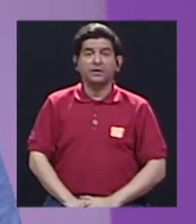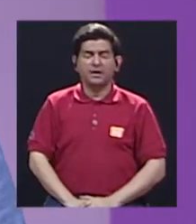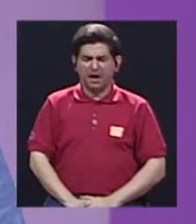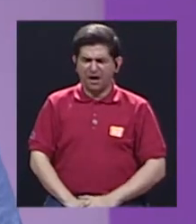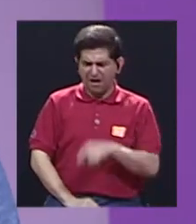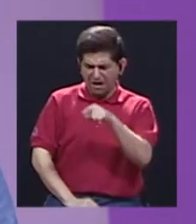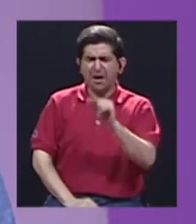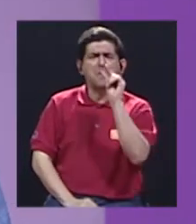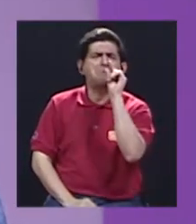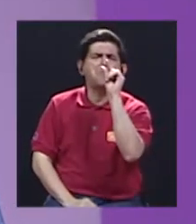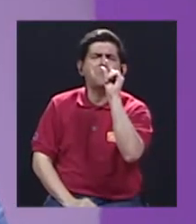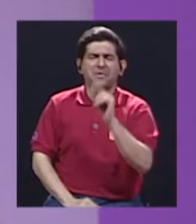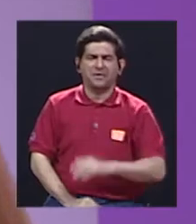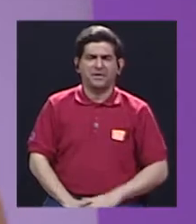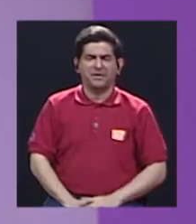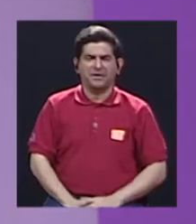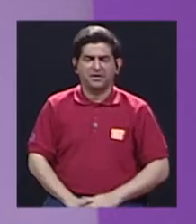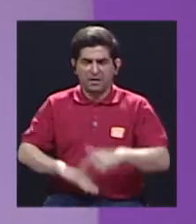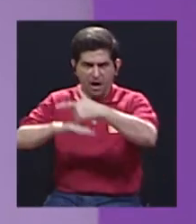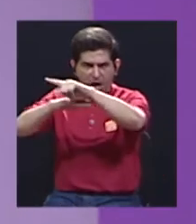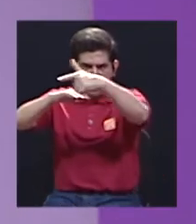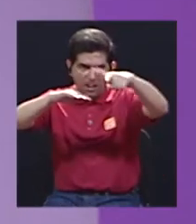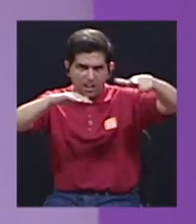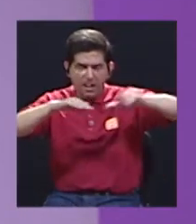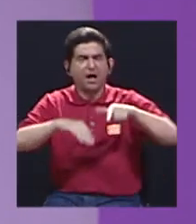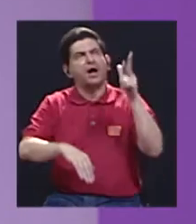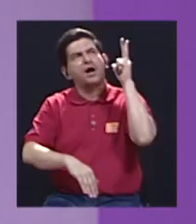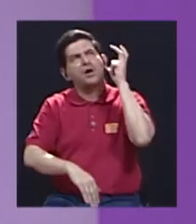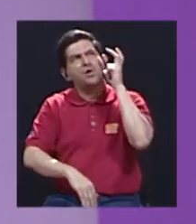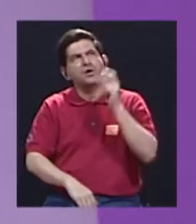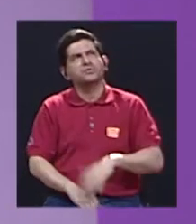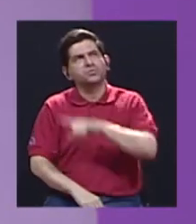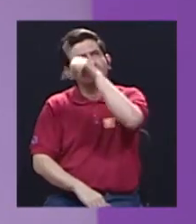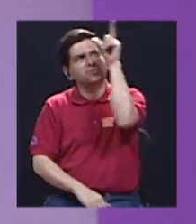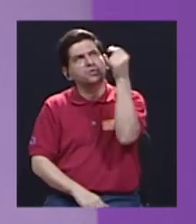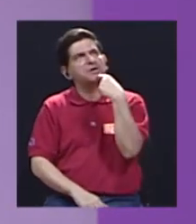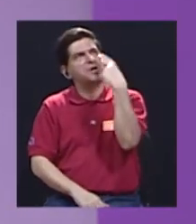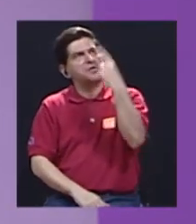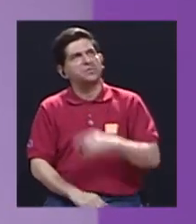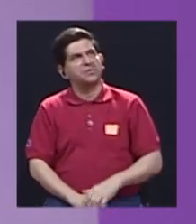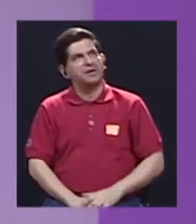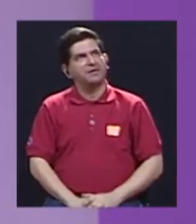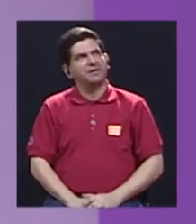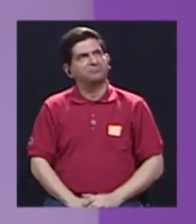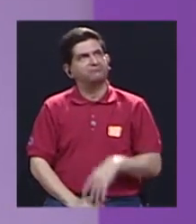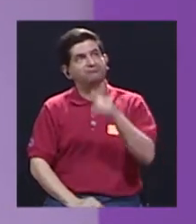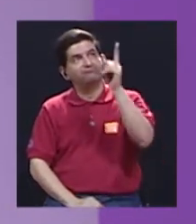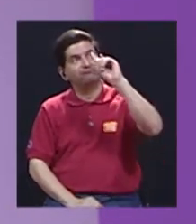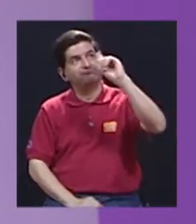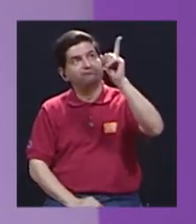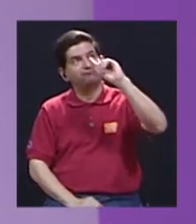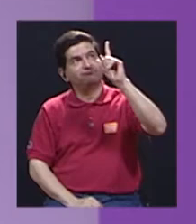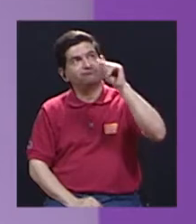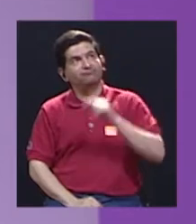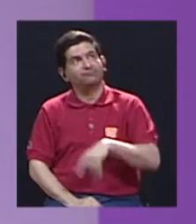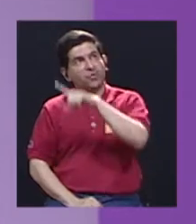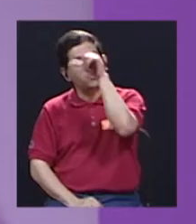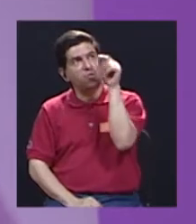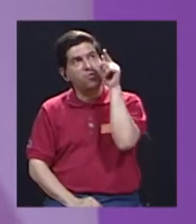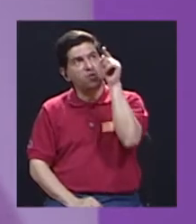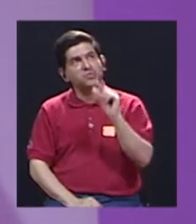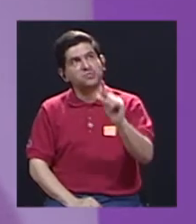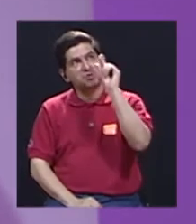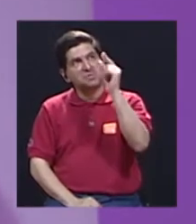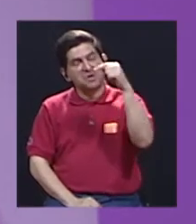imagen de la luna era muy pequeñita entonces el lago cuando escuchó la luna muy arrogante diciendo eso el lago dijo no no no no no luna mira qué